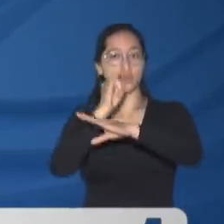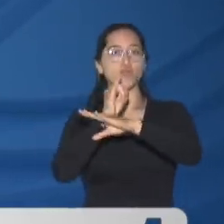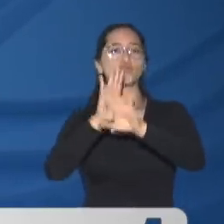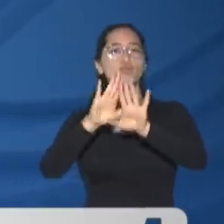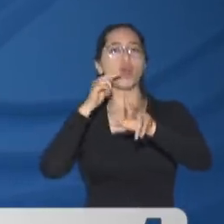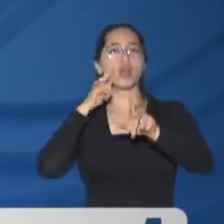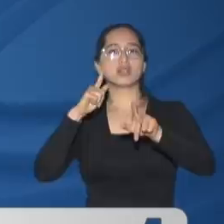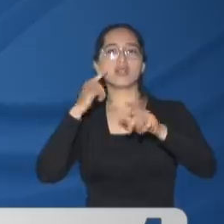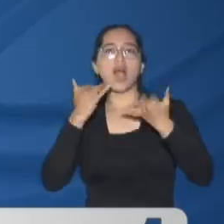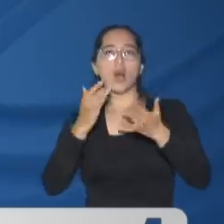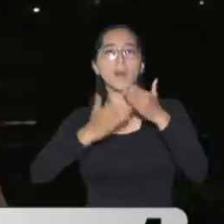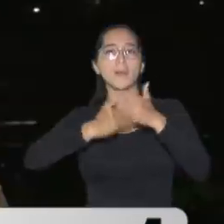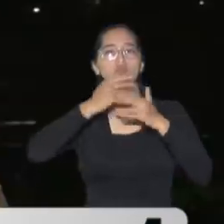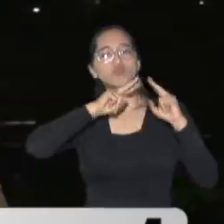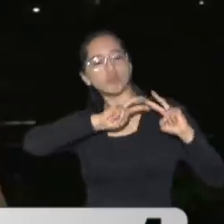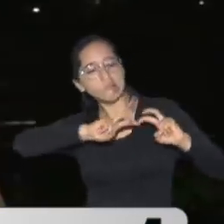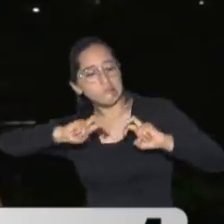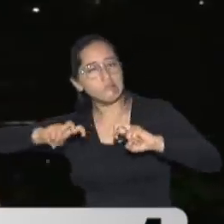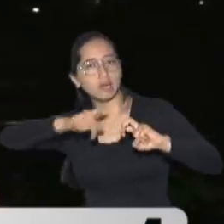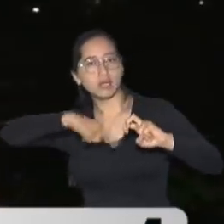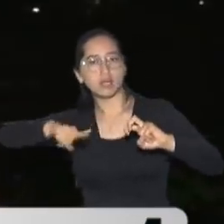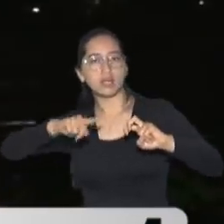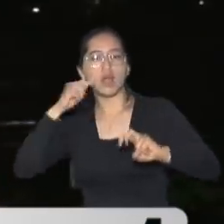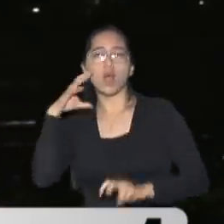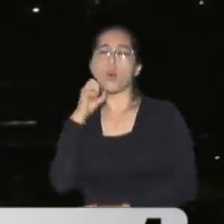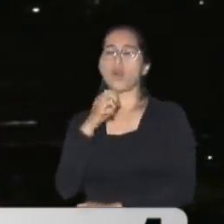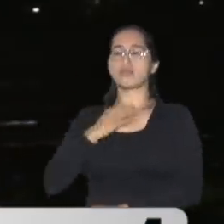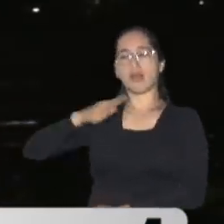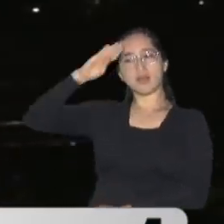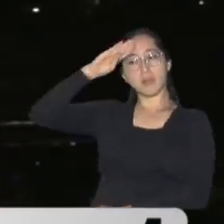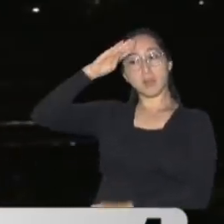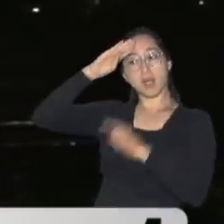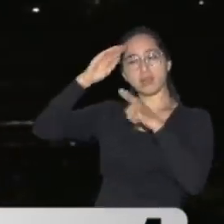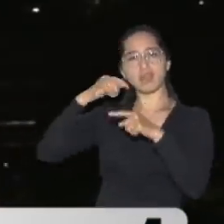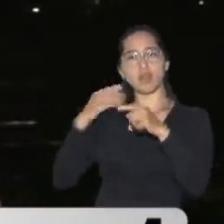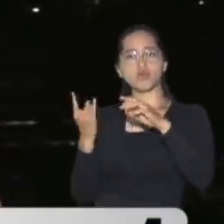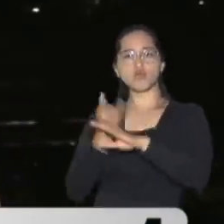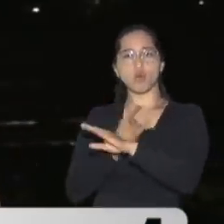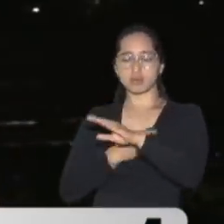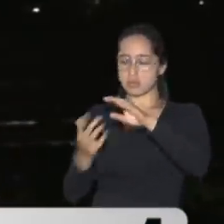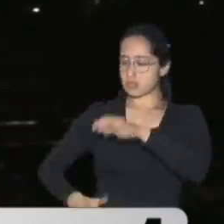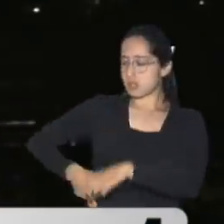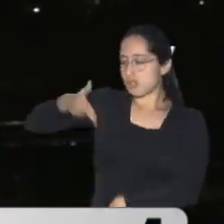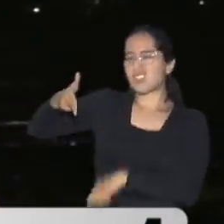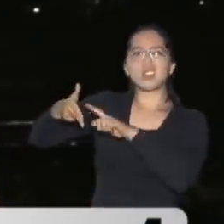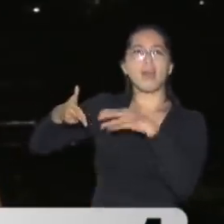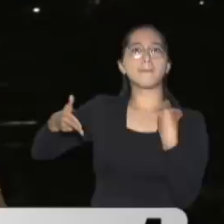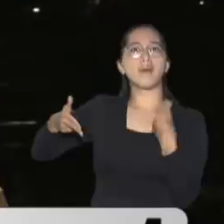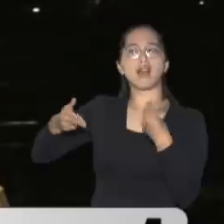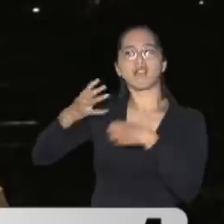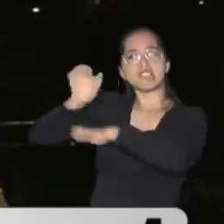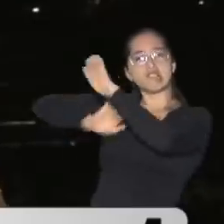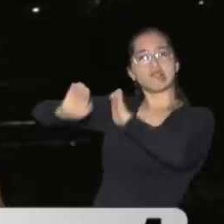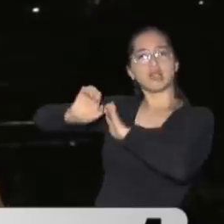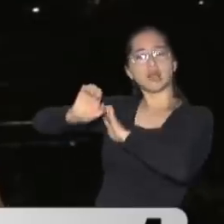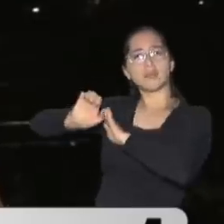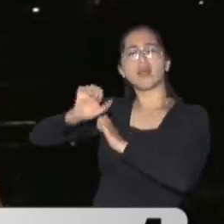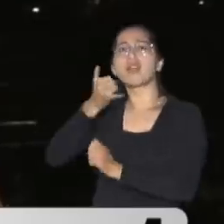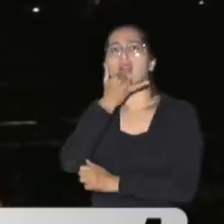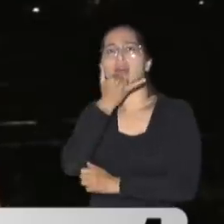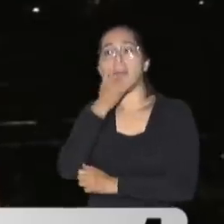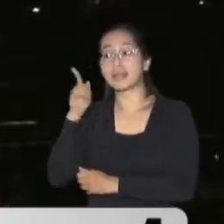lo ocurrido. Utilizan su arma de dotación para su defensa. Cabe resaltar que esta persona